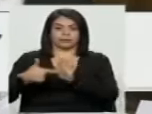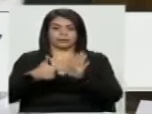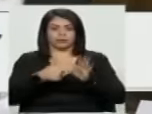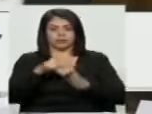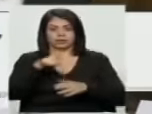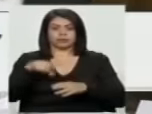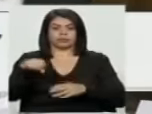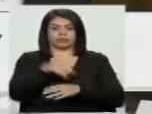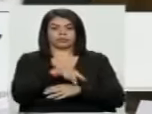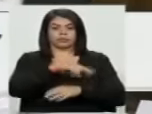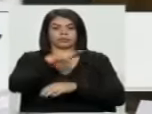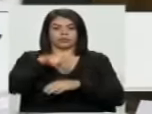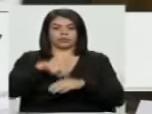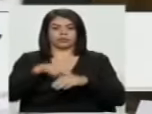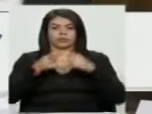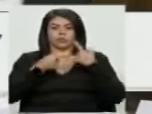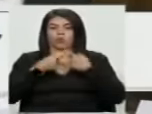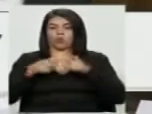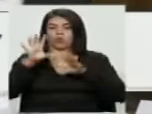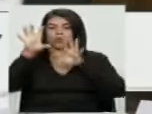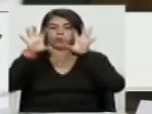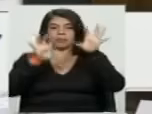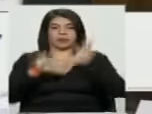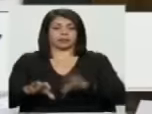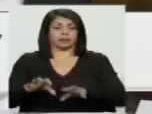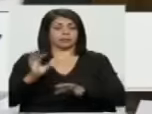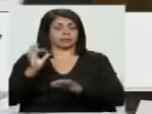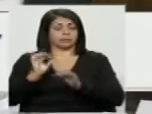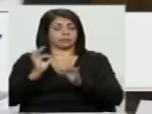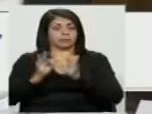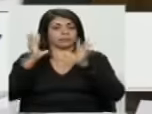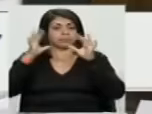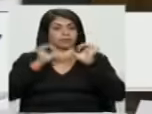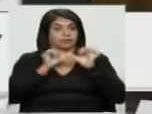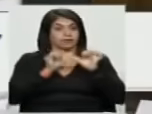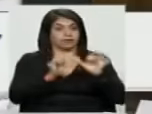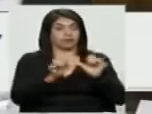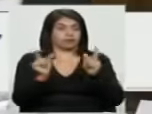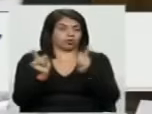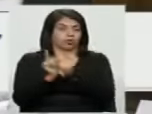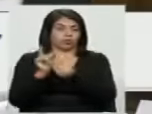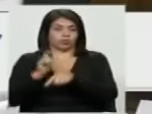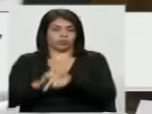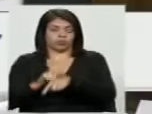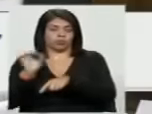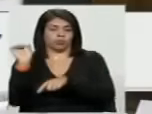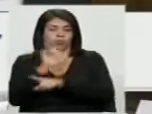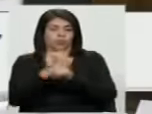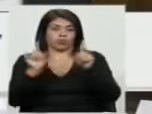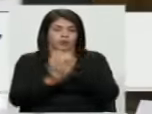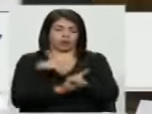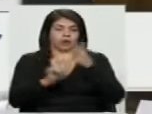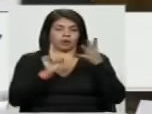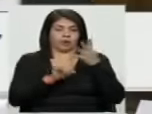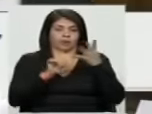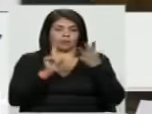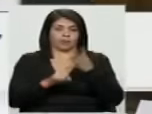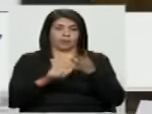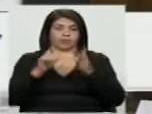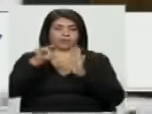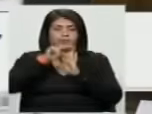son nacionales o extranjeros, accidentales o permanentes. 4. Modificaciones de